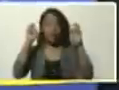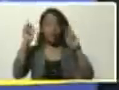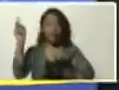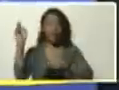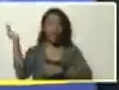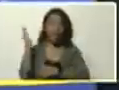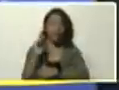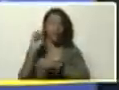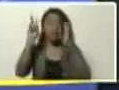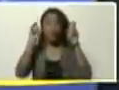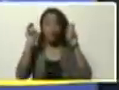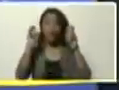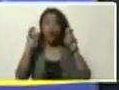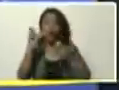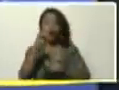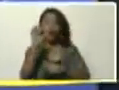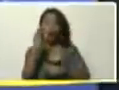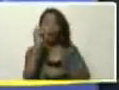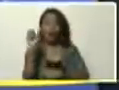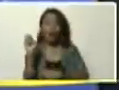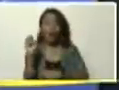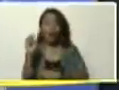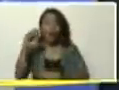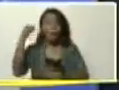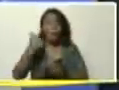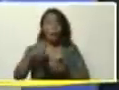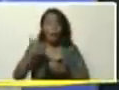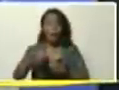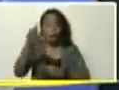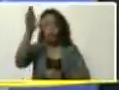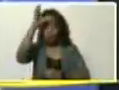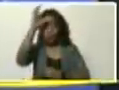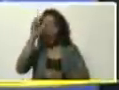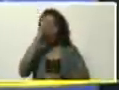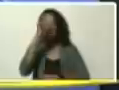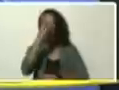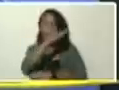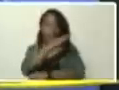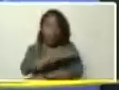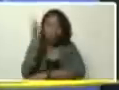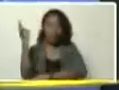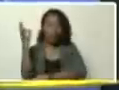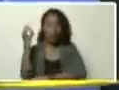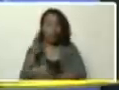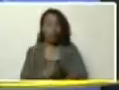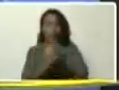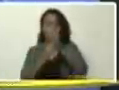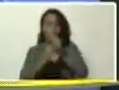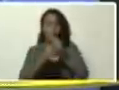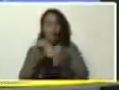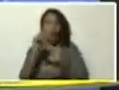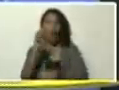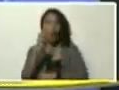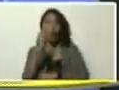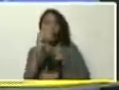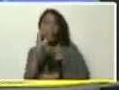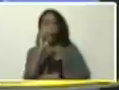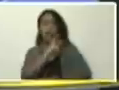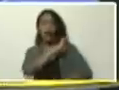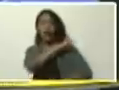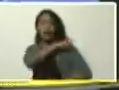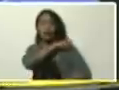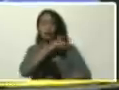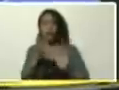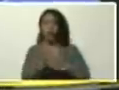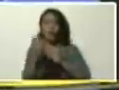Granada, Maracaibo, Coro y Barquisimeto, dirigidas por el general Urdaneta. Dos, la concentración del